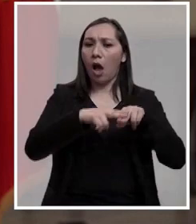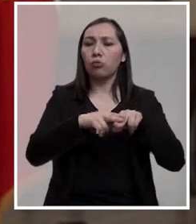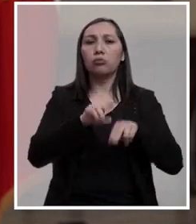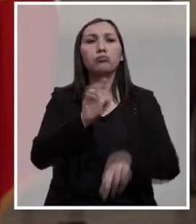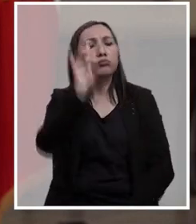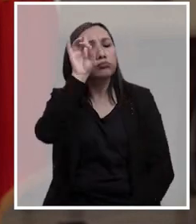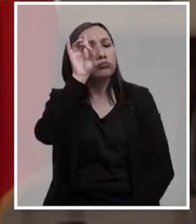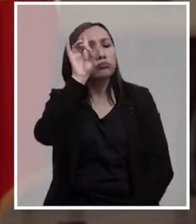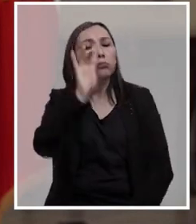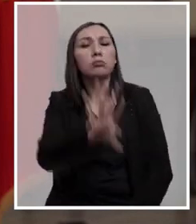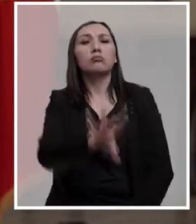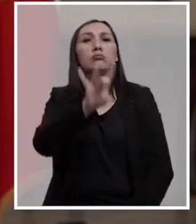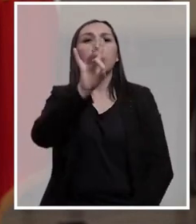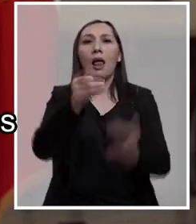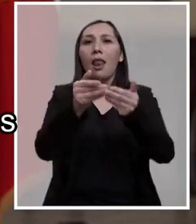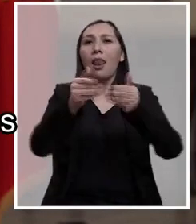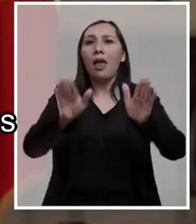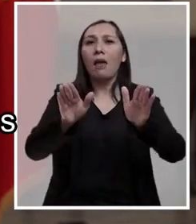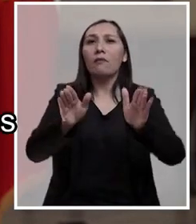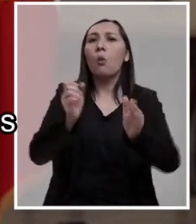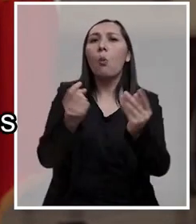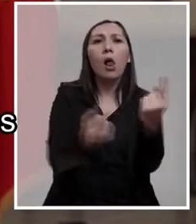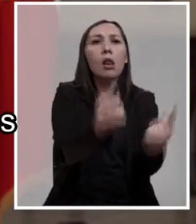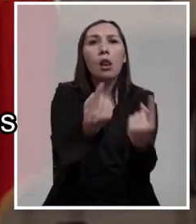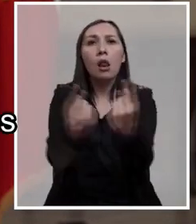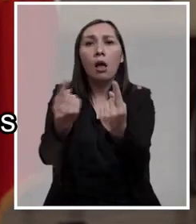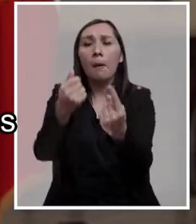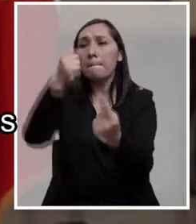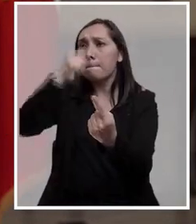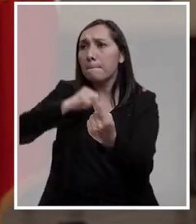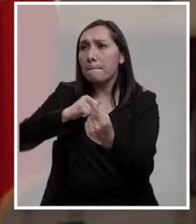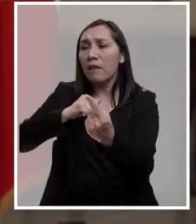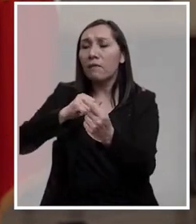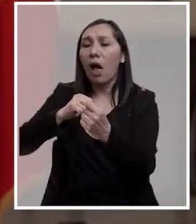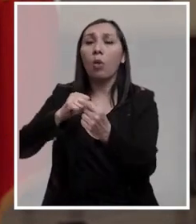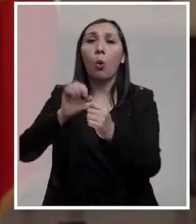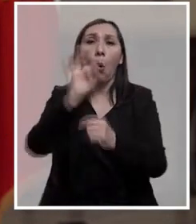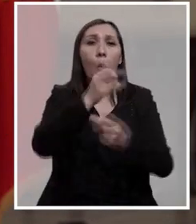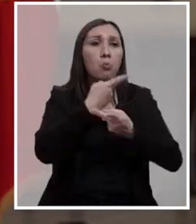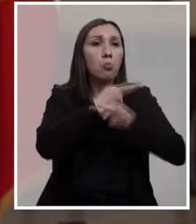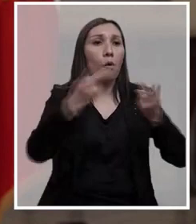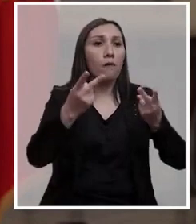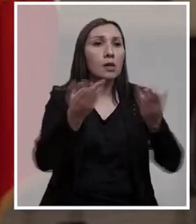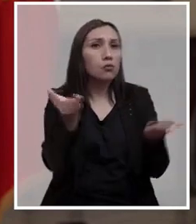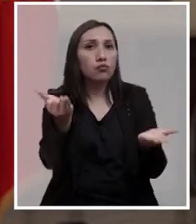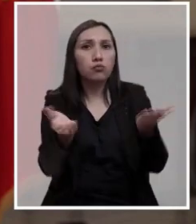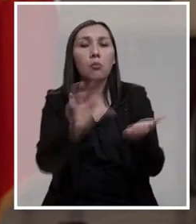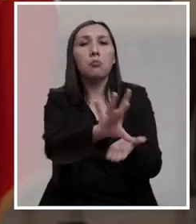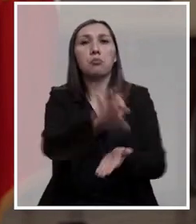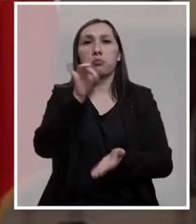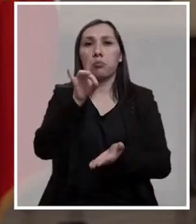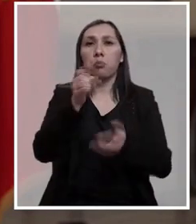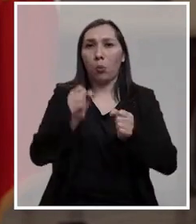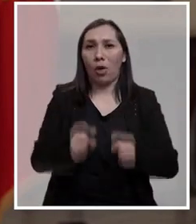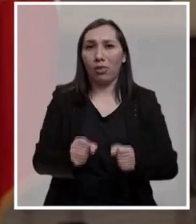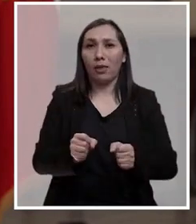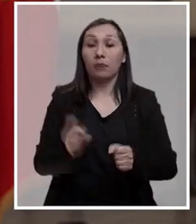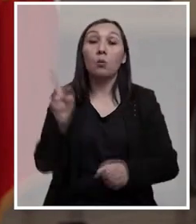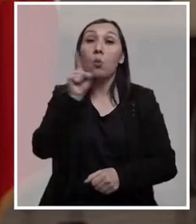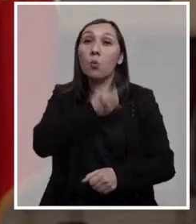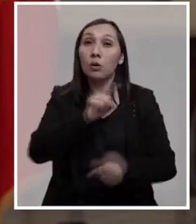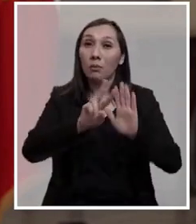y podrán decidir libremente entre los gestores de inversores privados o el inversor público por último